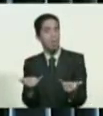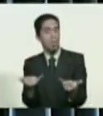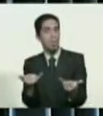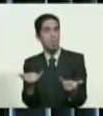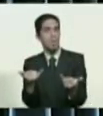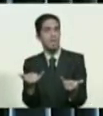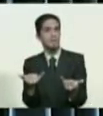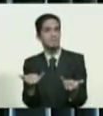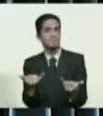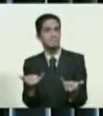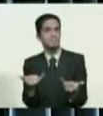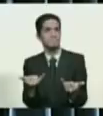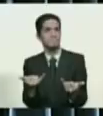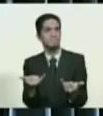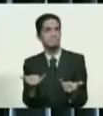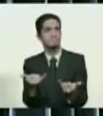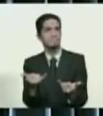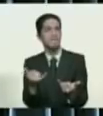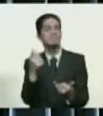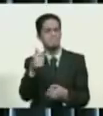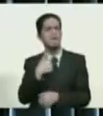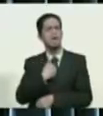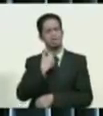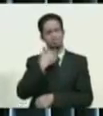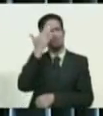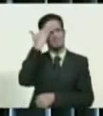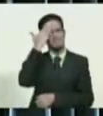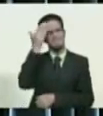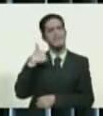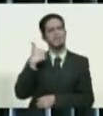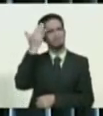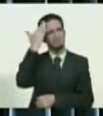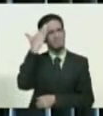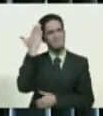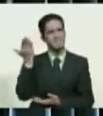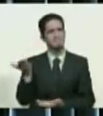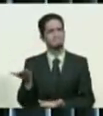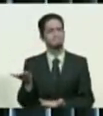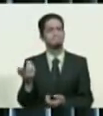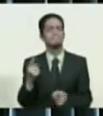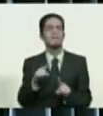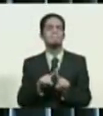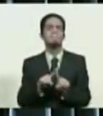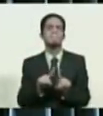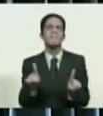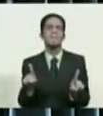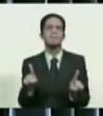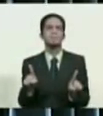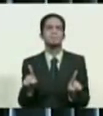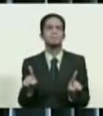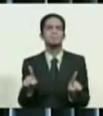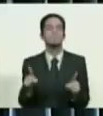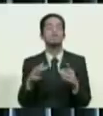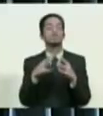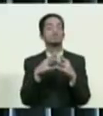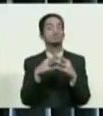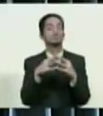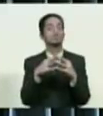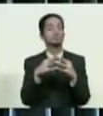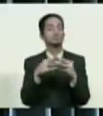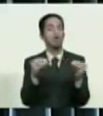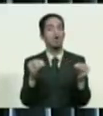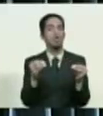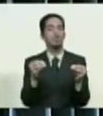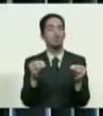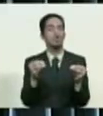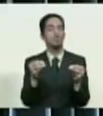de señalar, yo sí sabía. Pero absolutamente todo, con una excepción de lo que este señor Bailey